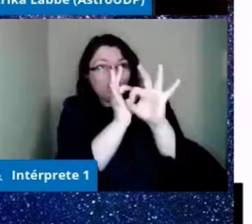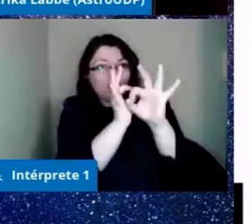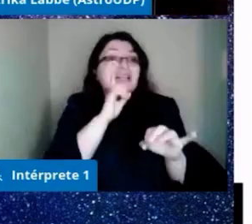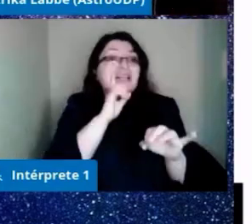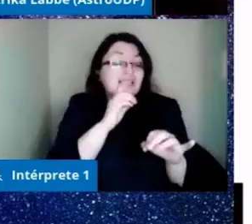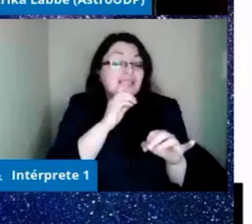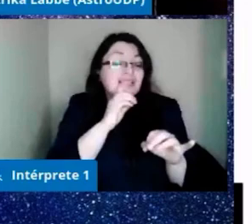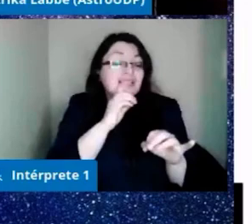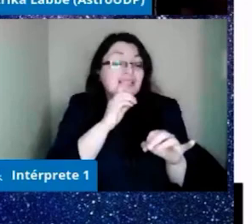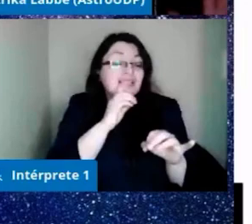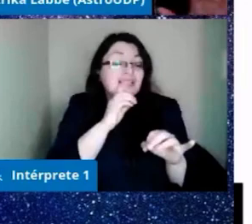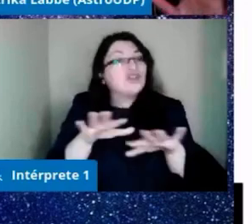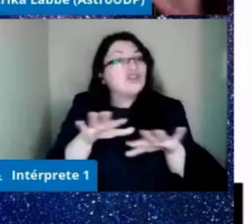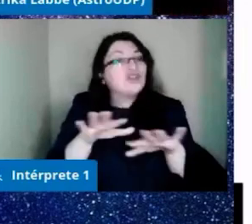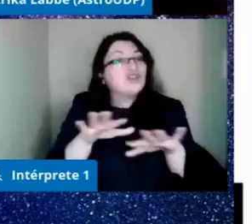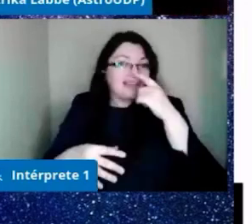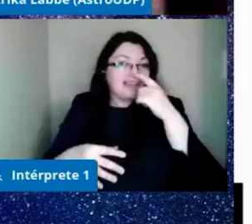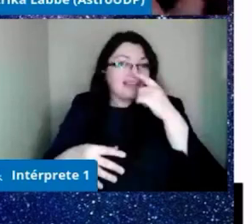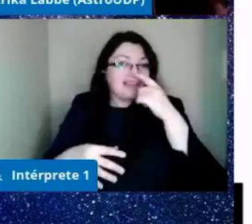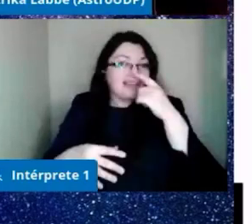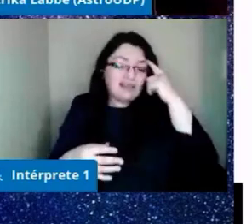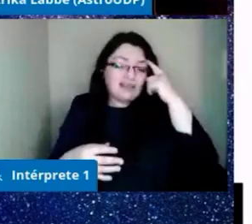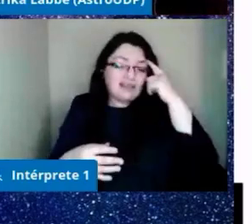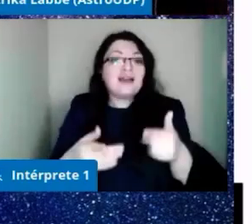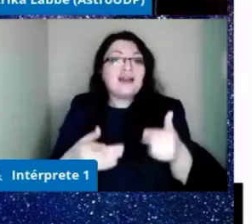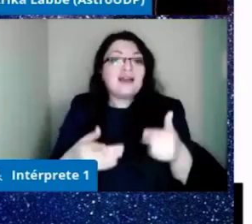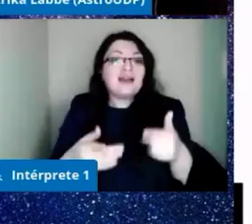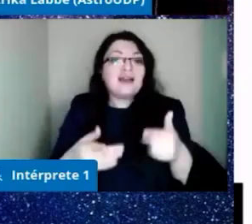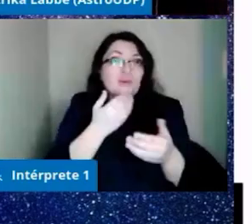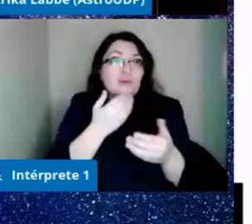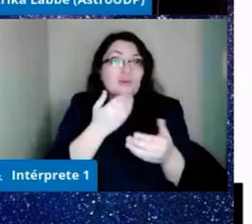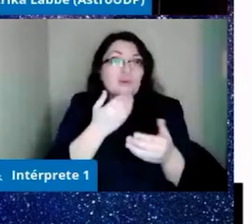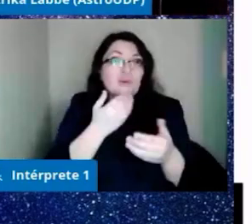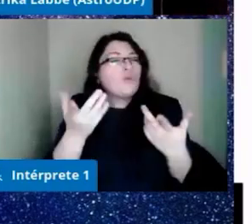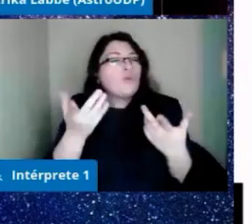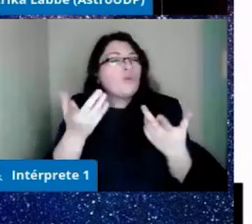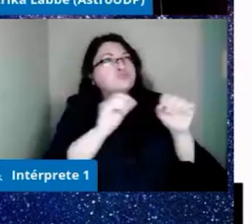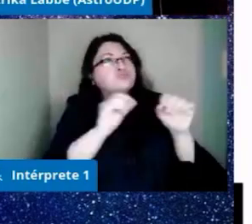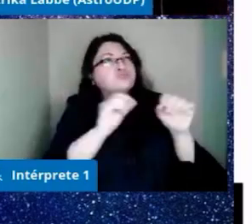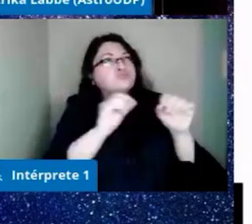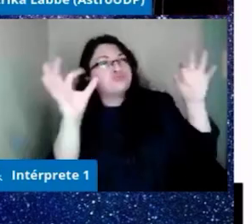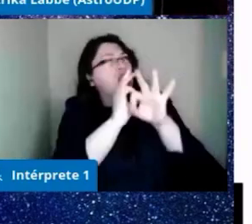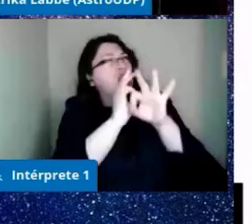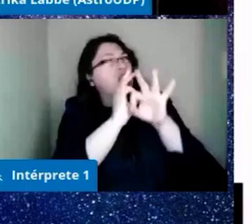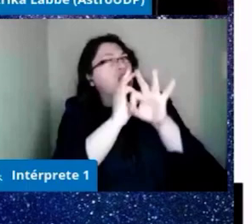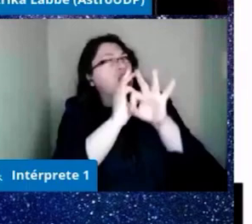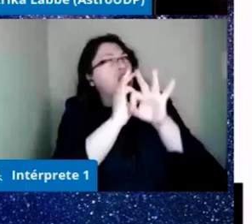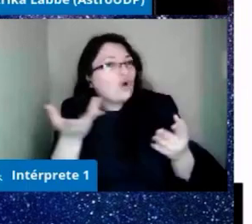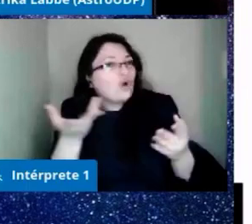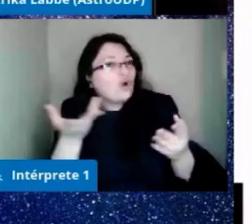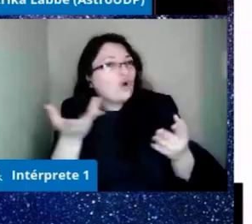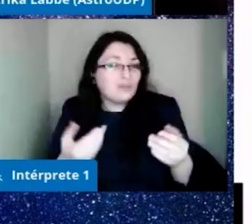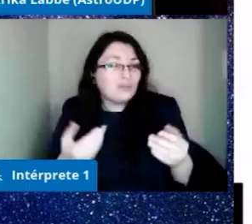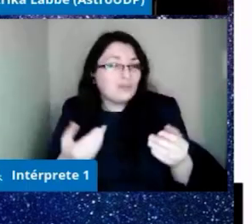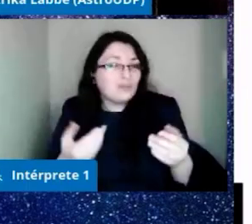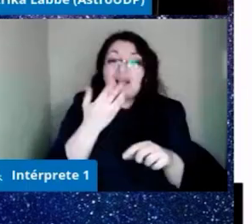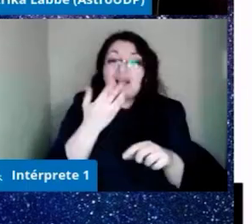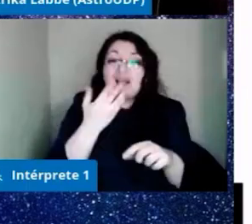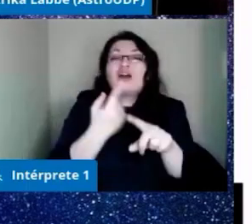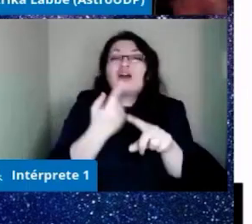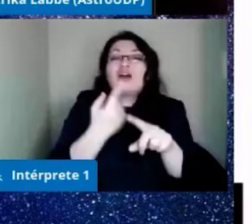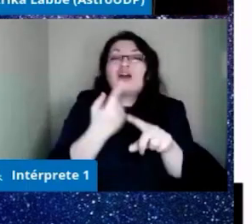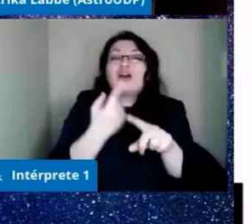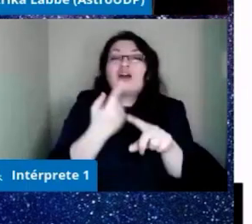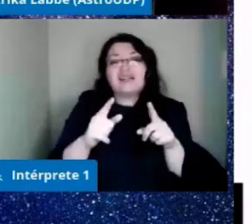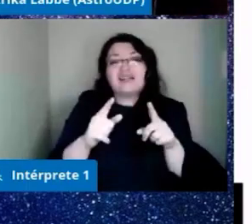también que se llama Light Sound para poder escuchar el eclipse. Otra nota sobre una actividad que hicimos en planetario con